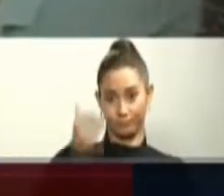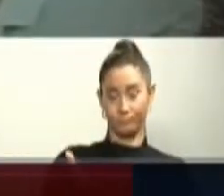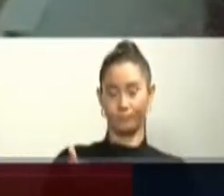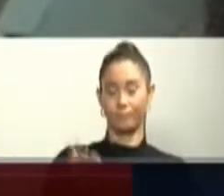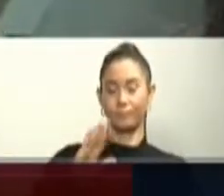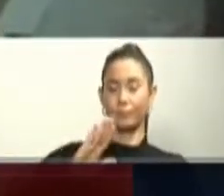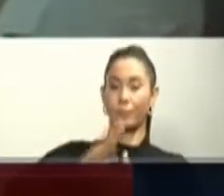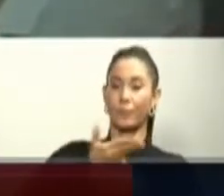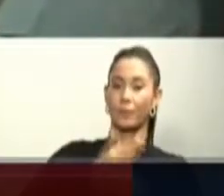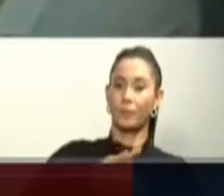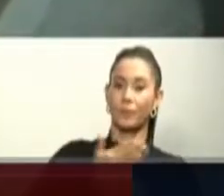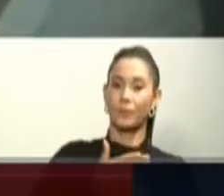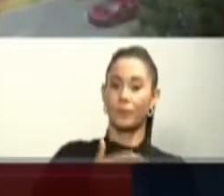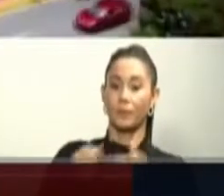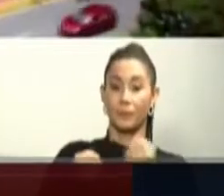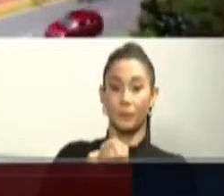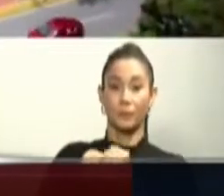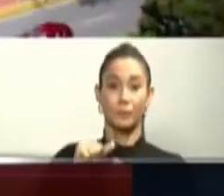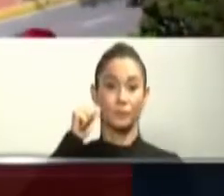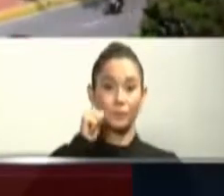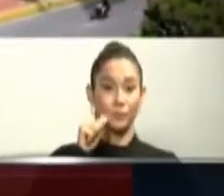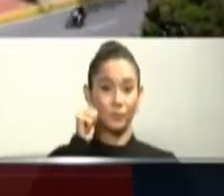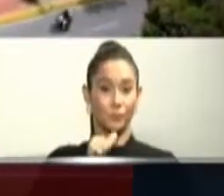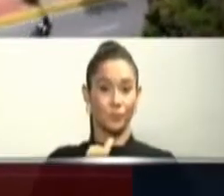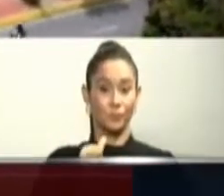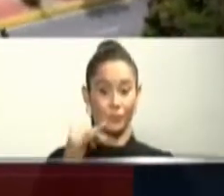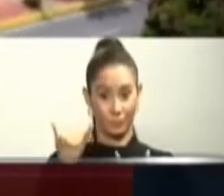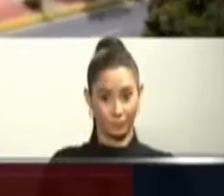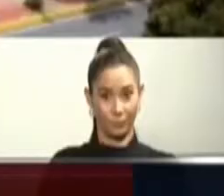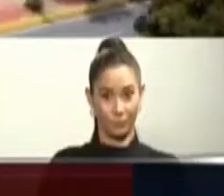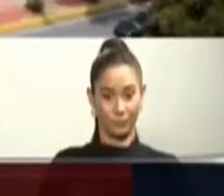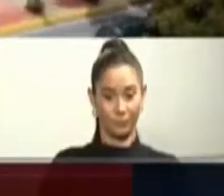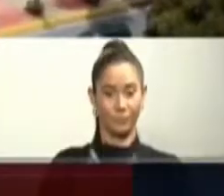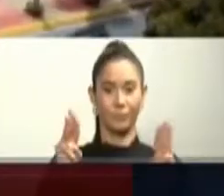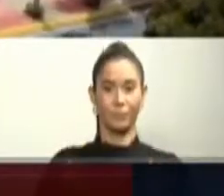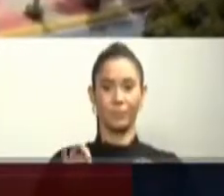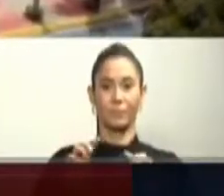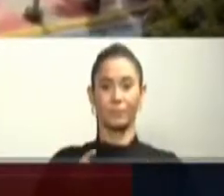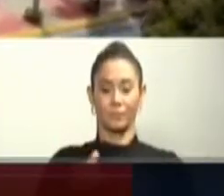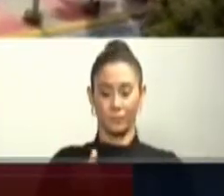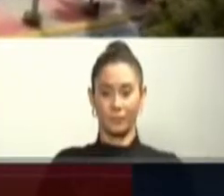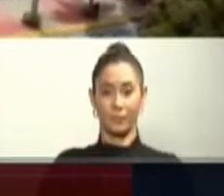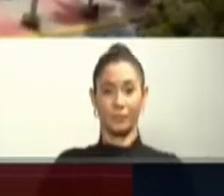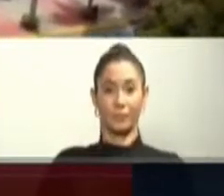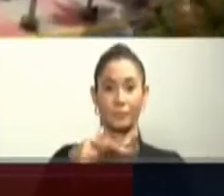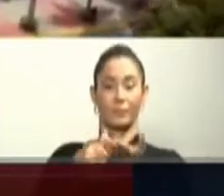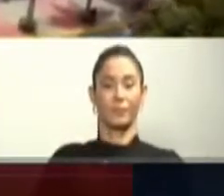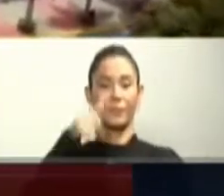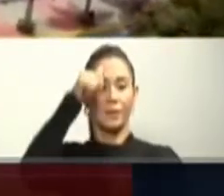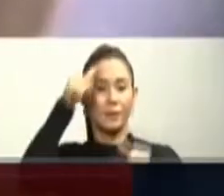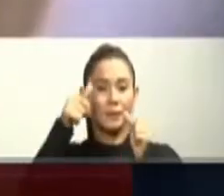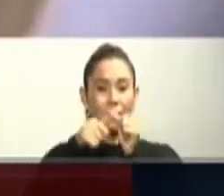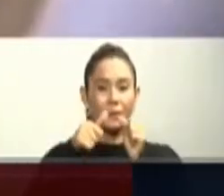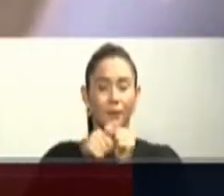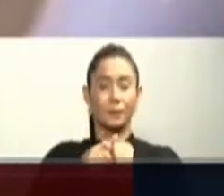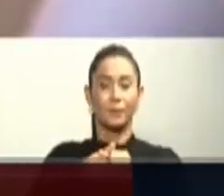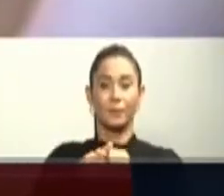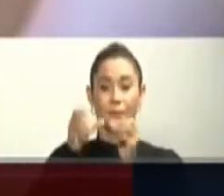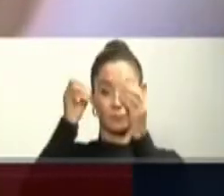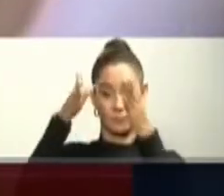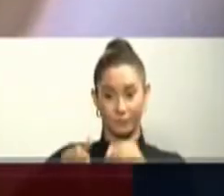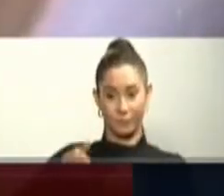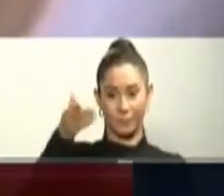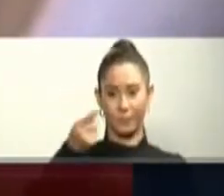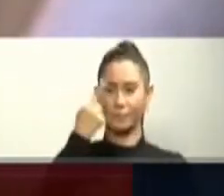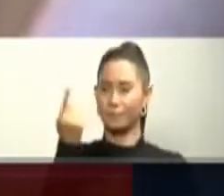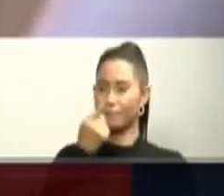la participación de las mujeres. Hoy el Ministerio de Educación dedica la gala a la excelencia magisterial, a quien siempre